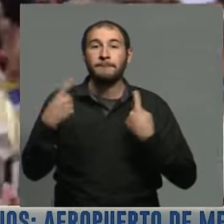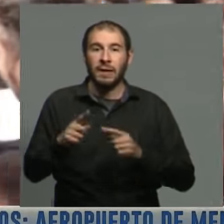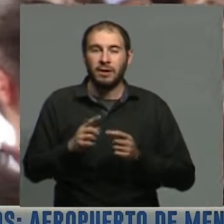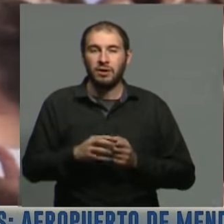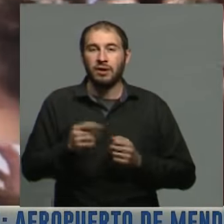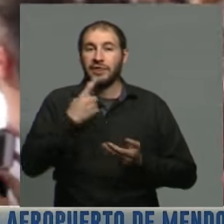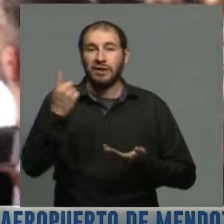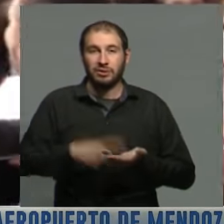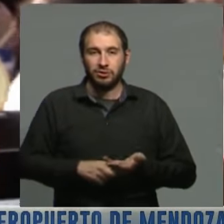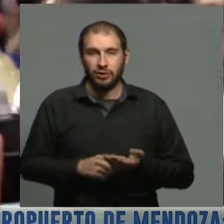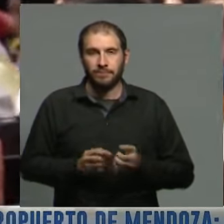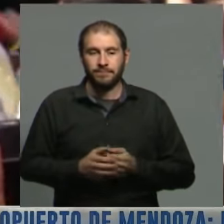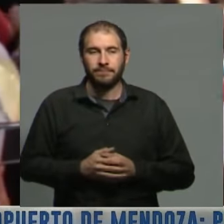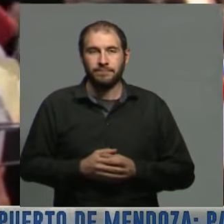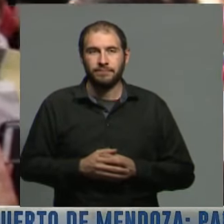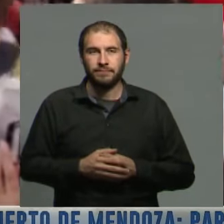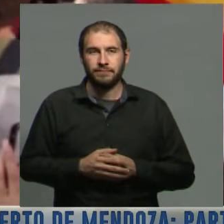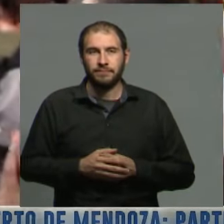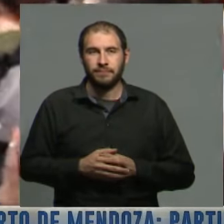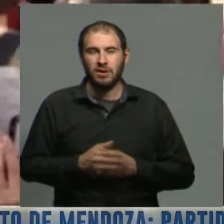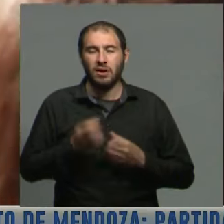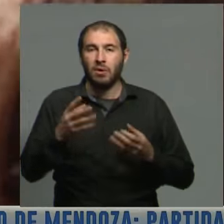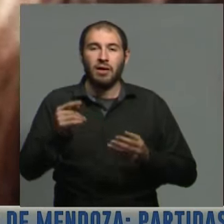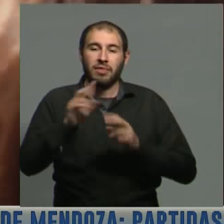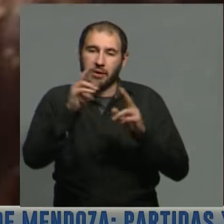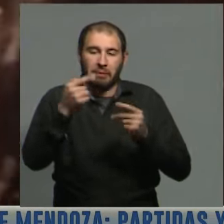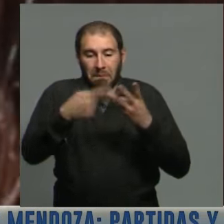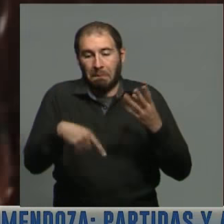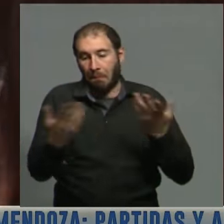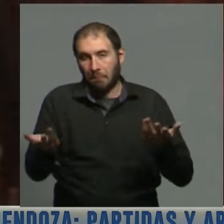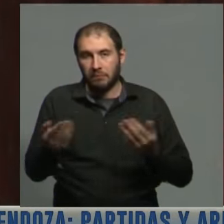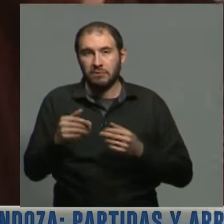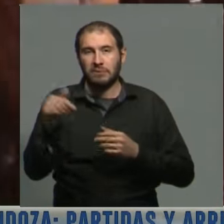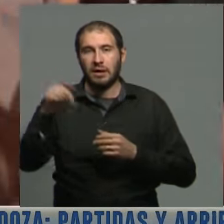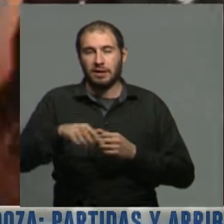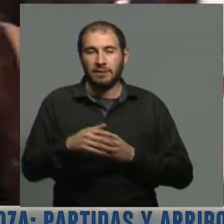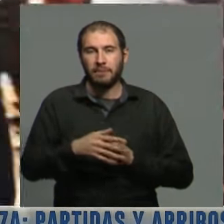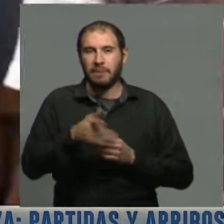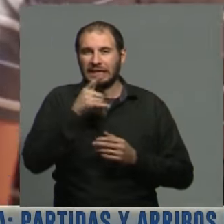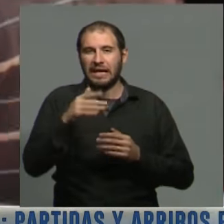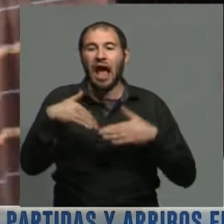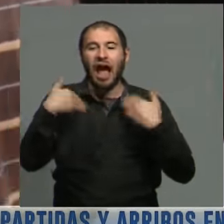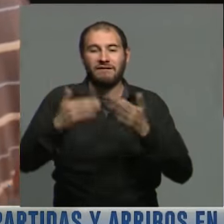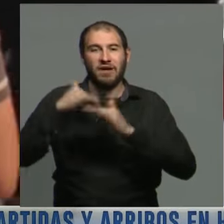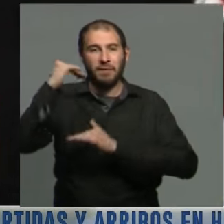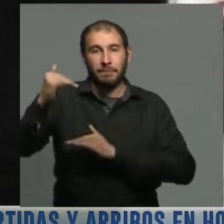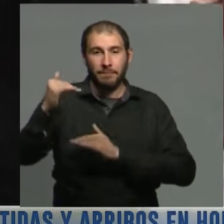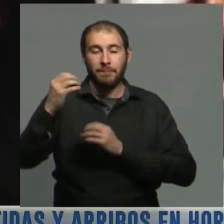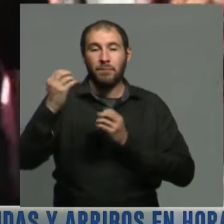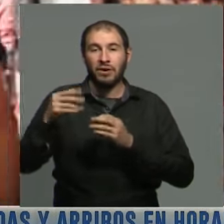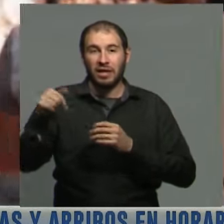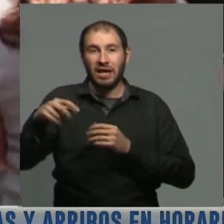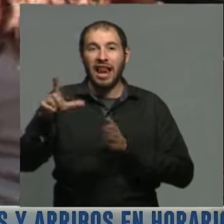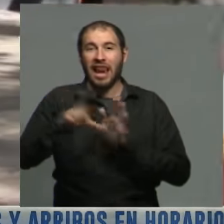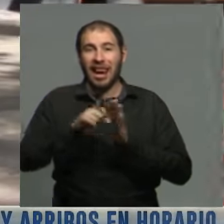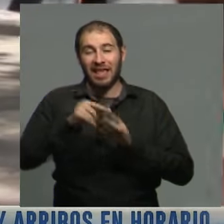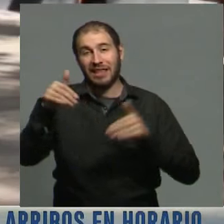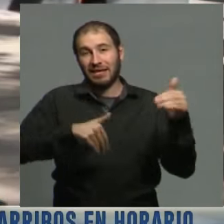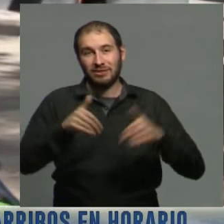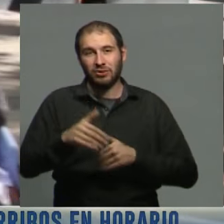han decidido, por los motivos que sean, tomar como una mayoría parlamentaria, porque sí que nuestra ley